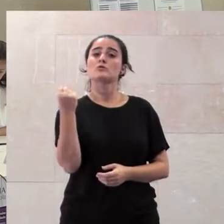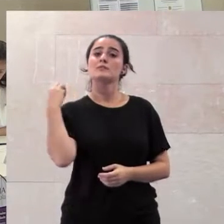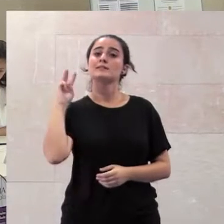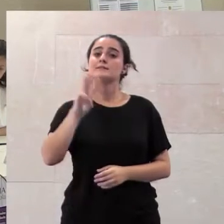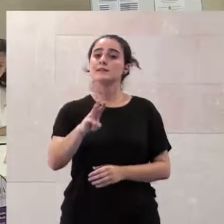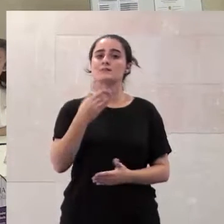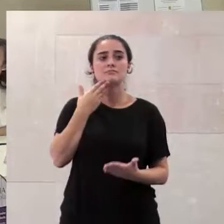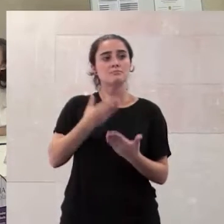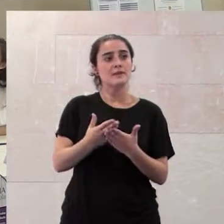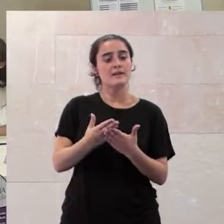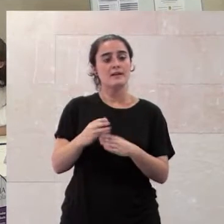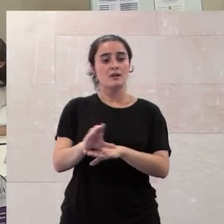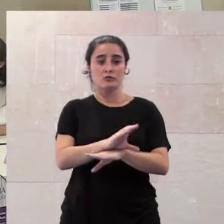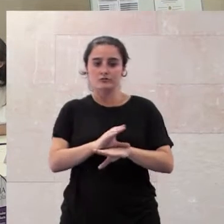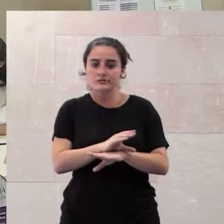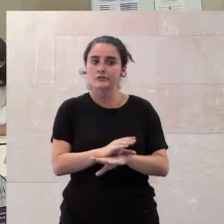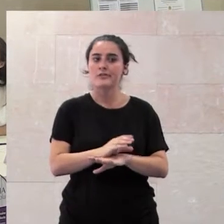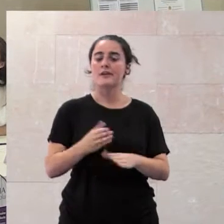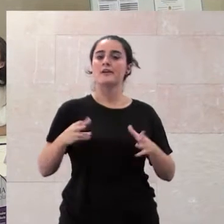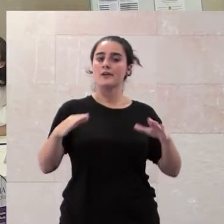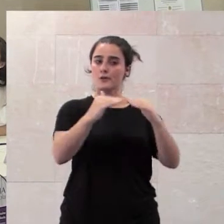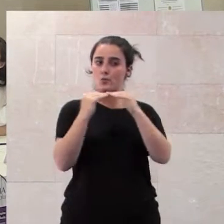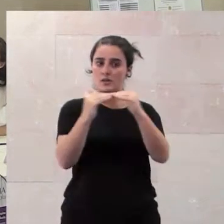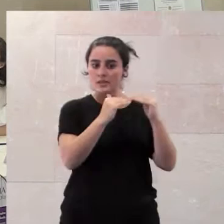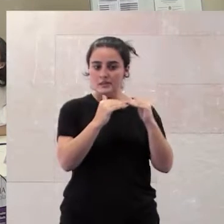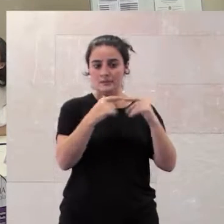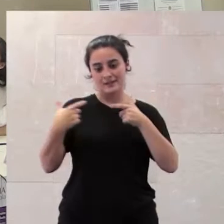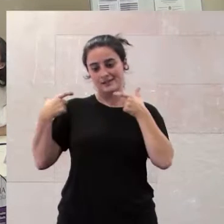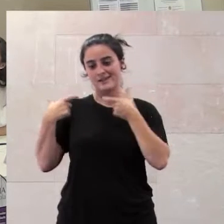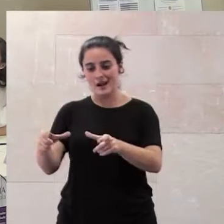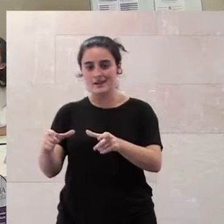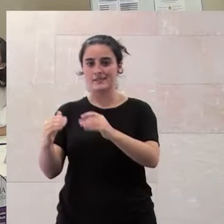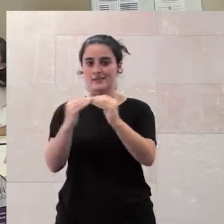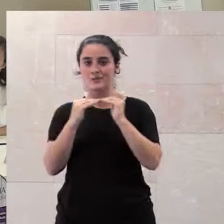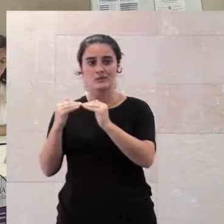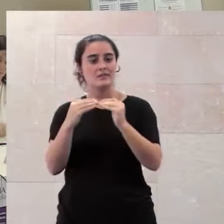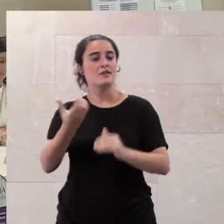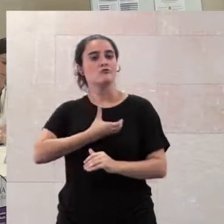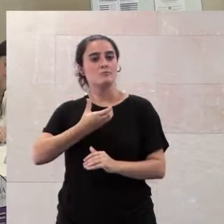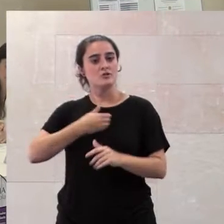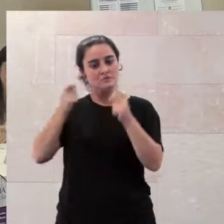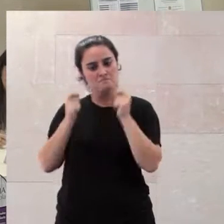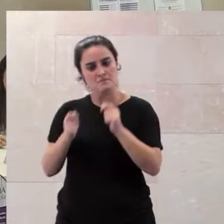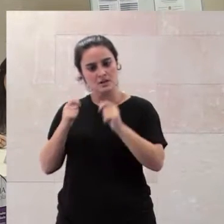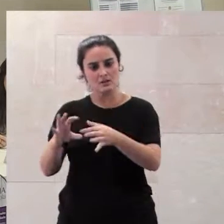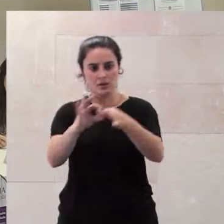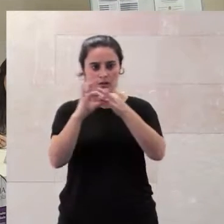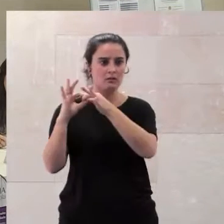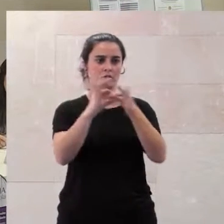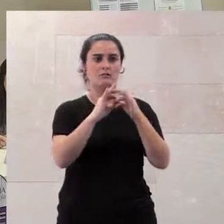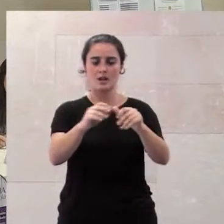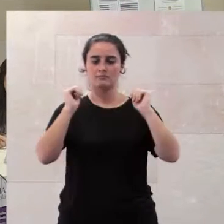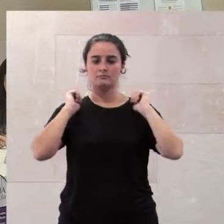de Igualdad y bueno, en estrecha colaboración con el Área de Igualdad del Ayuntamiento de Basauri, se decide poner en marcha la Escuela de Empoderamiento